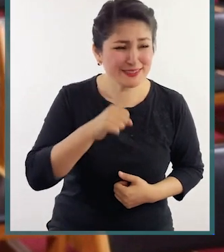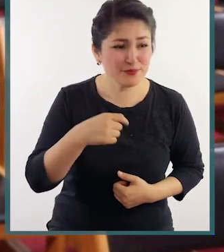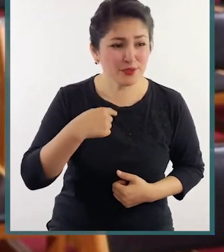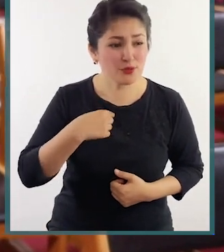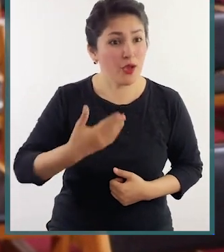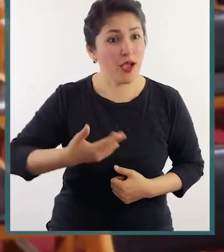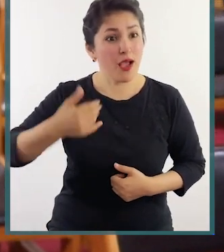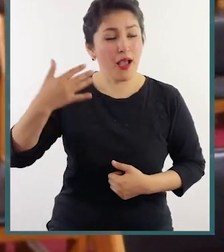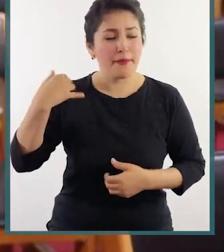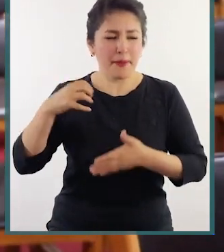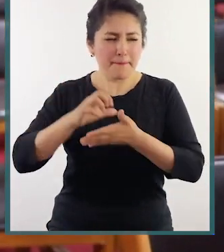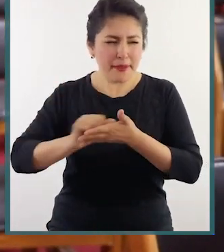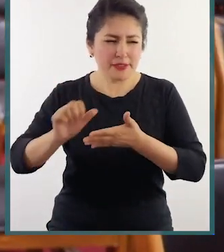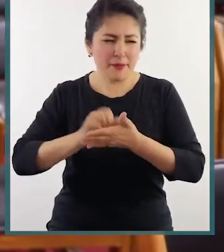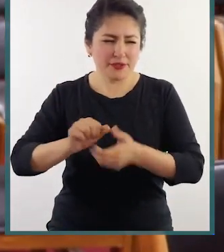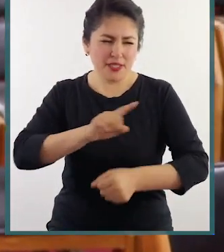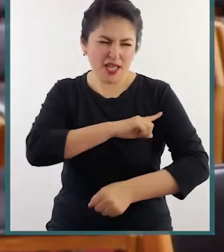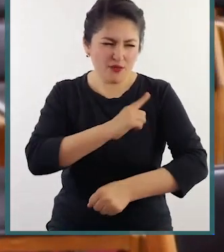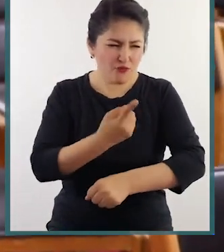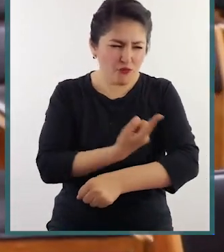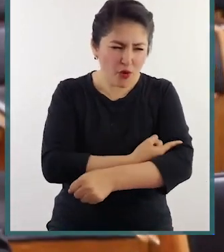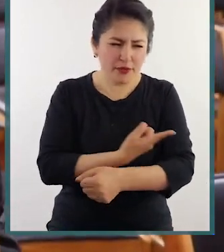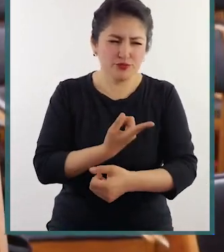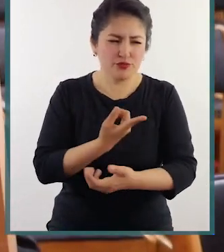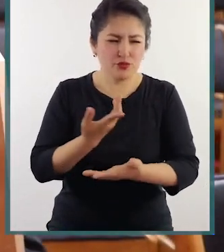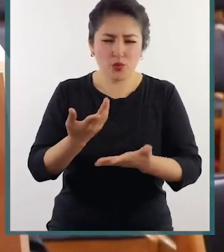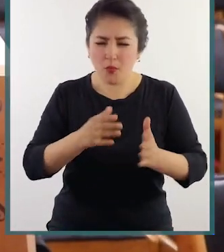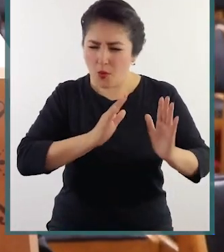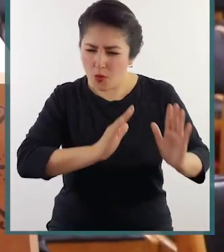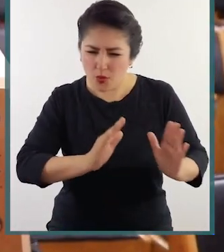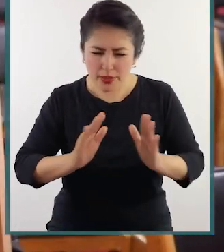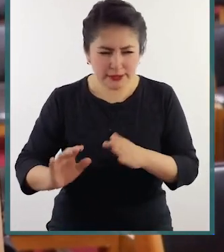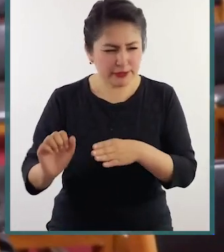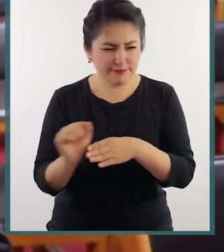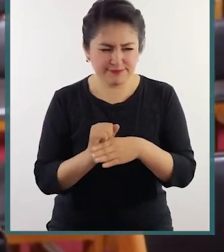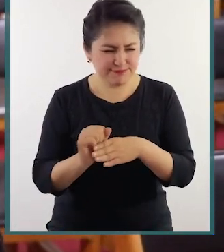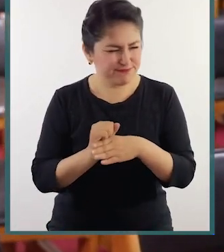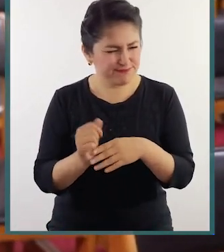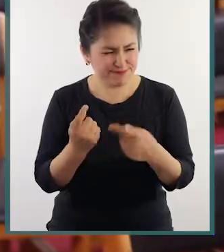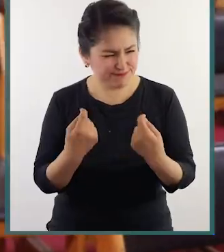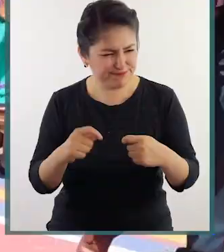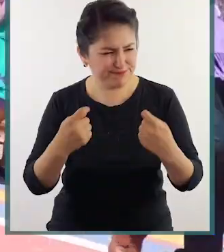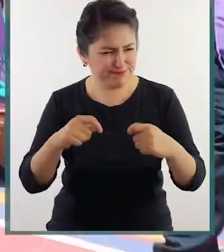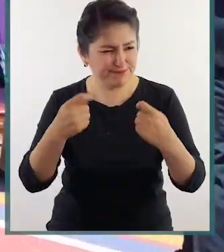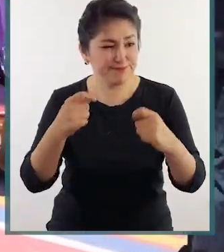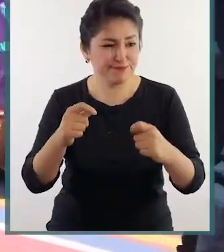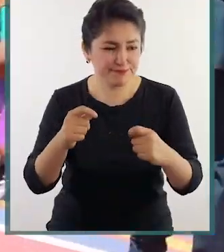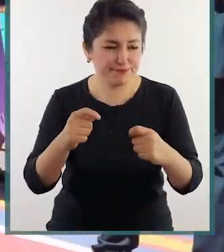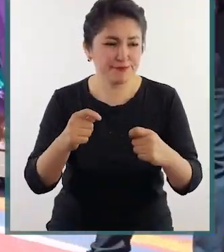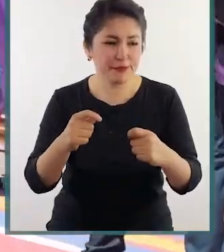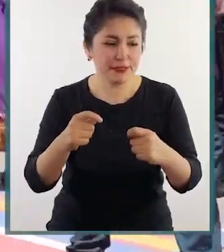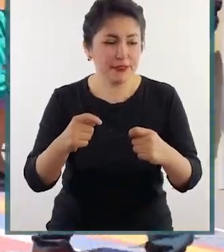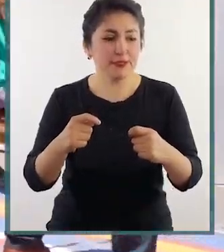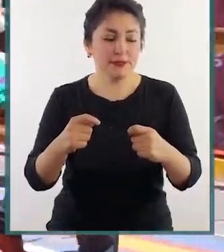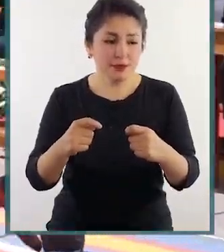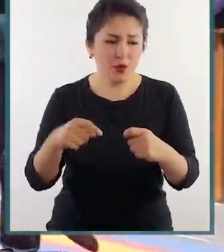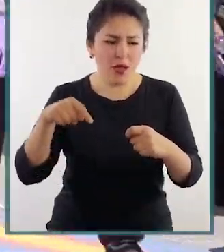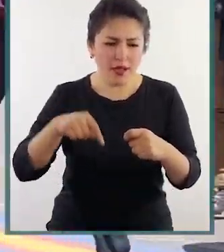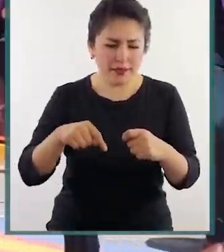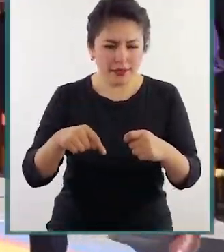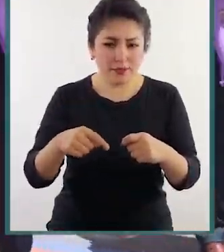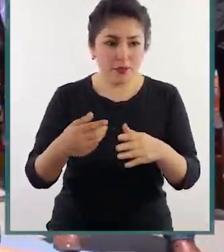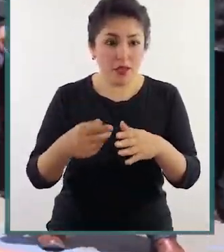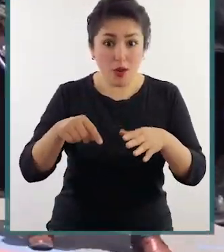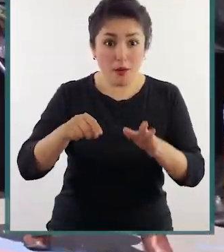esfuerzo que hemos hecho durante varios meses haciendo todo el tema de preparación y ensayos que hemos podido quizás ejecutar durante